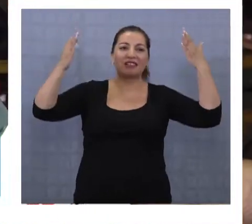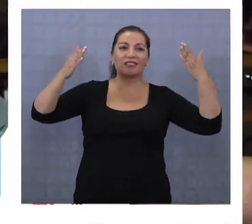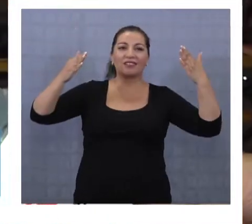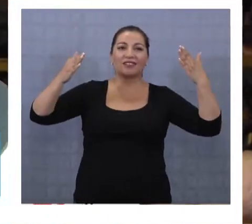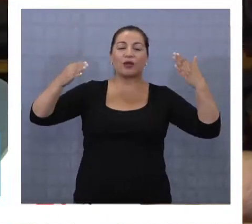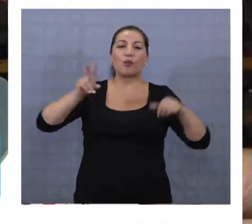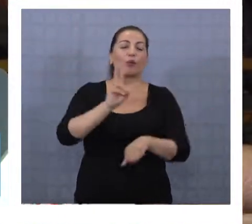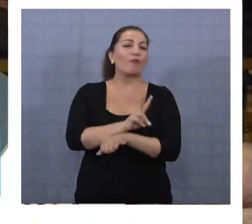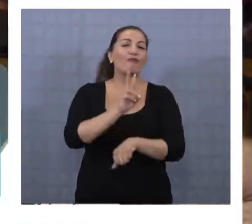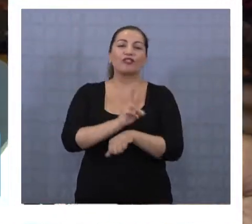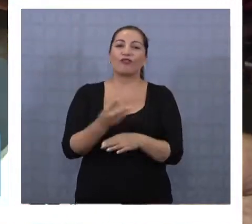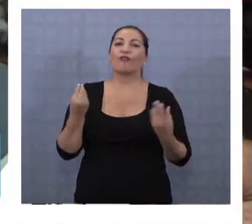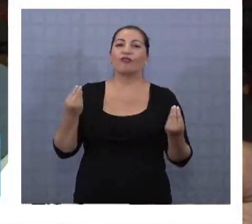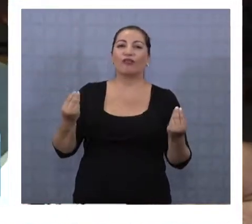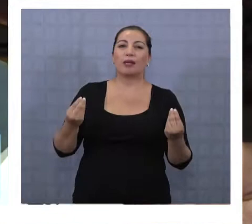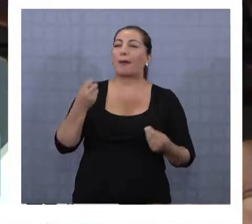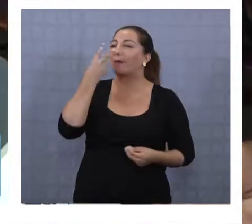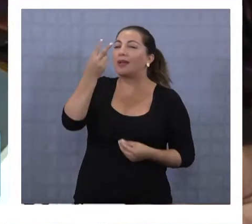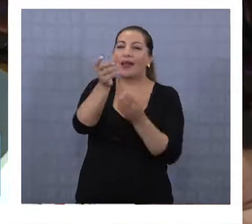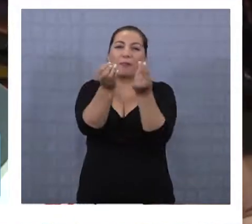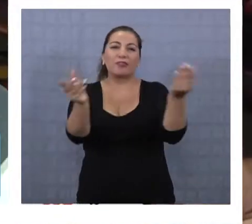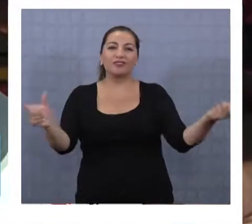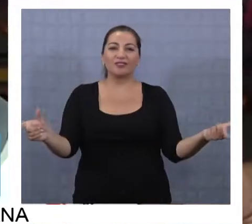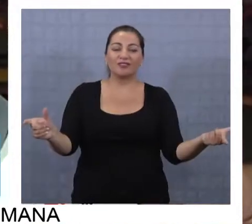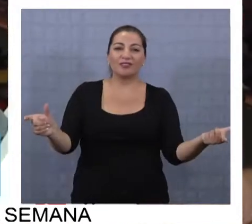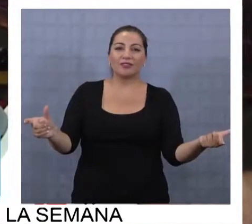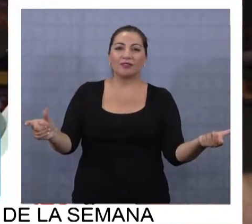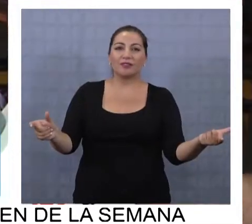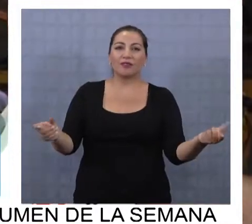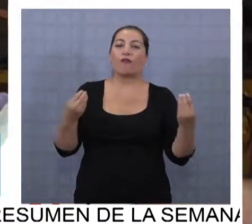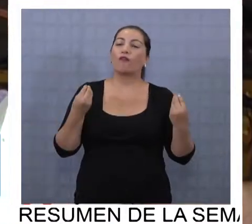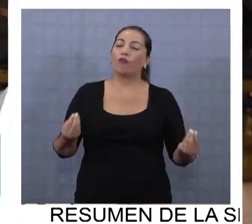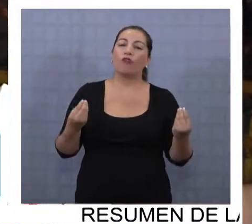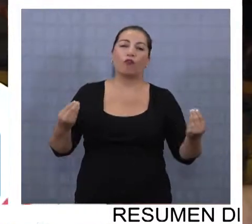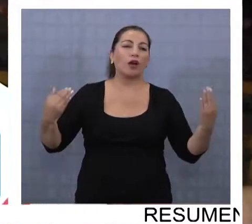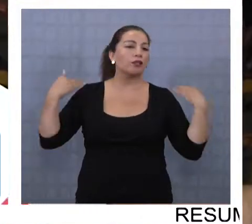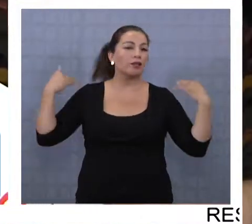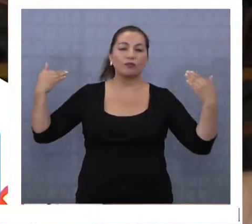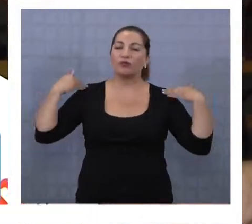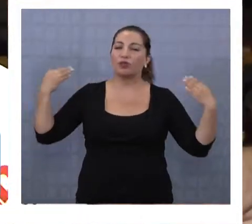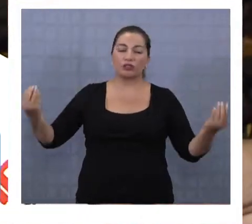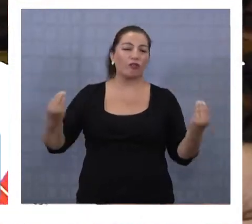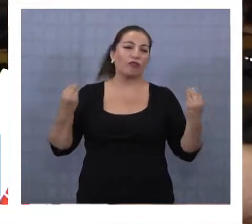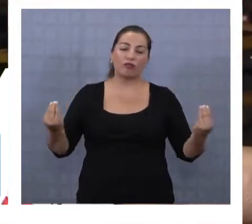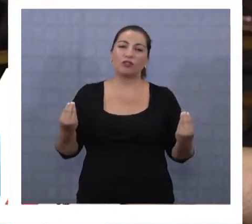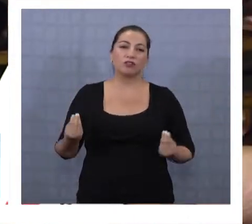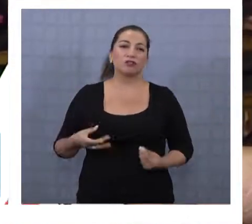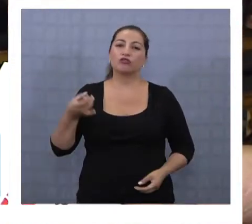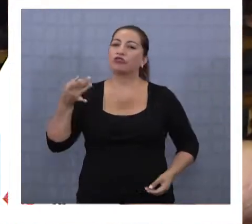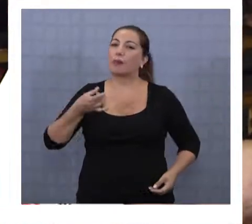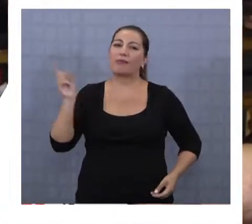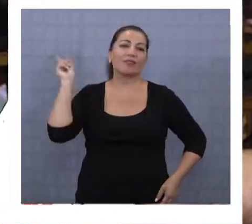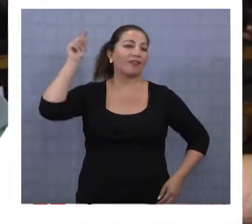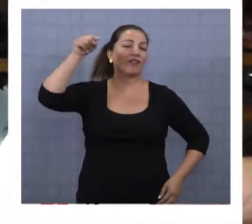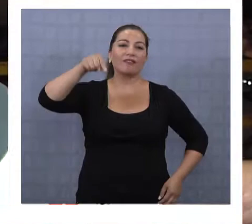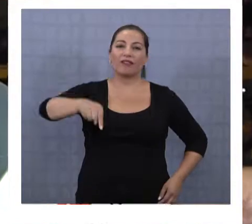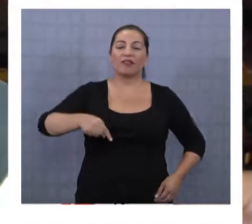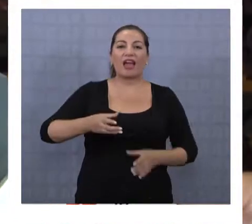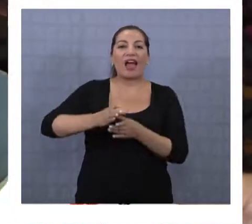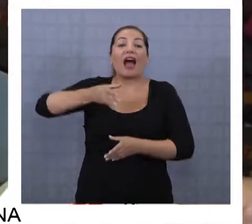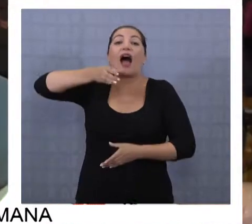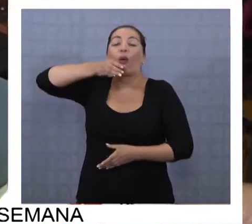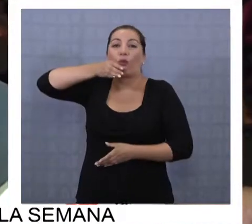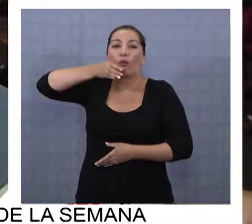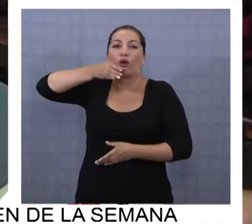una buena máster, mira la cantidad de gente que hay, es buen ejercicio, buen entrenamiento, así que hay que provenir, su